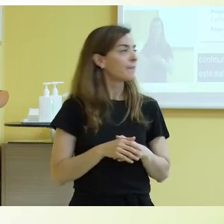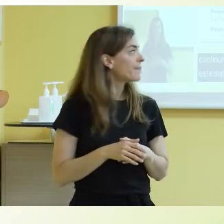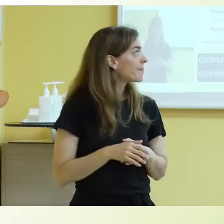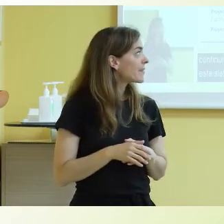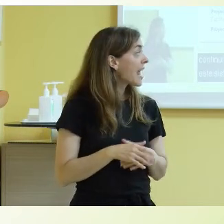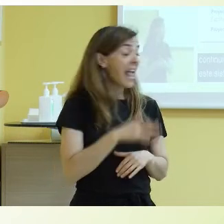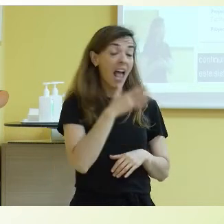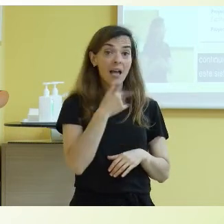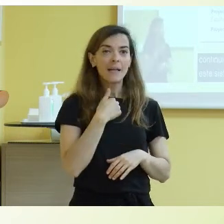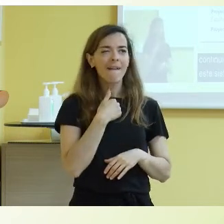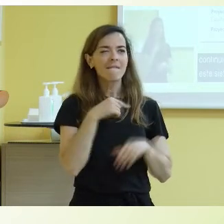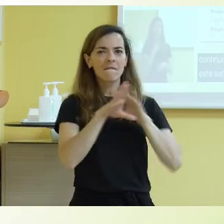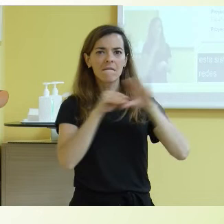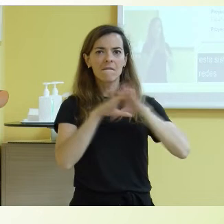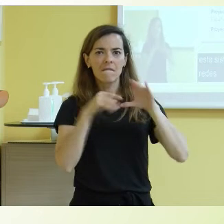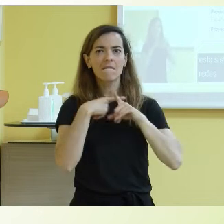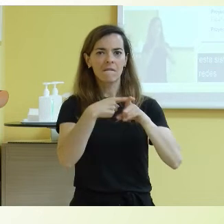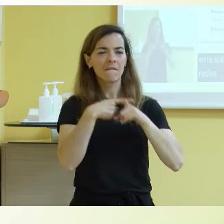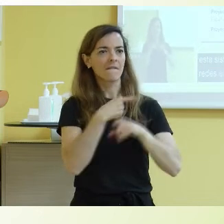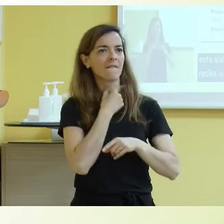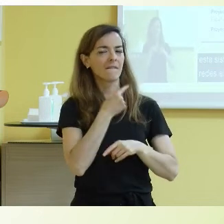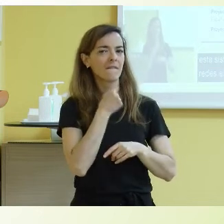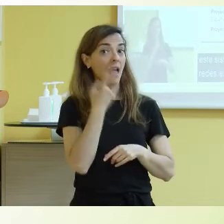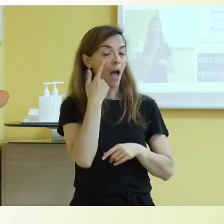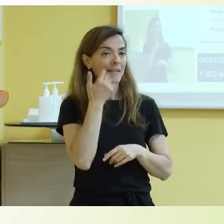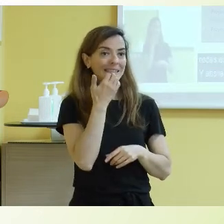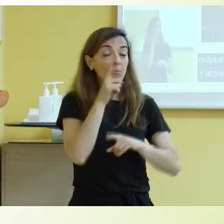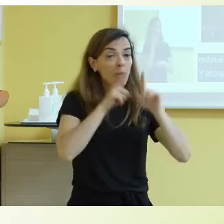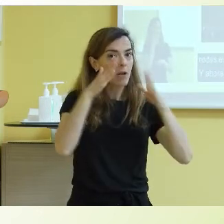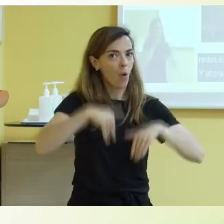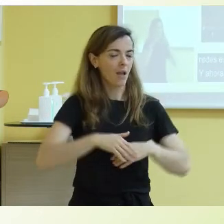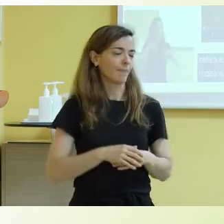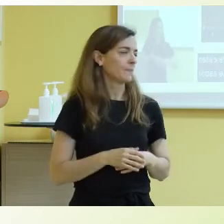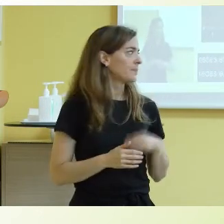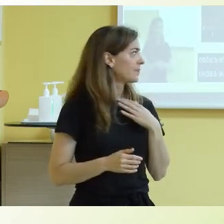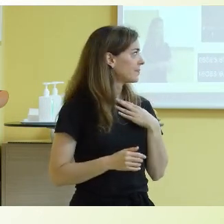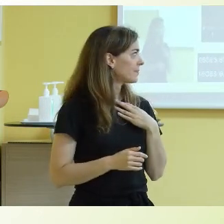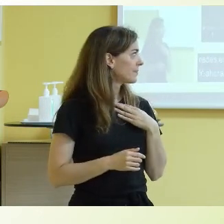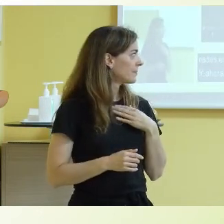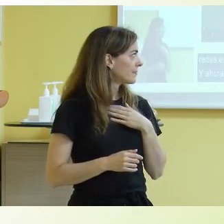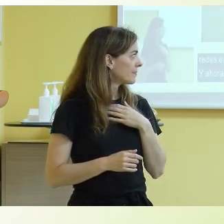me gustaría compartir un vídeo, voy a ver si no tengo ningún problema.